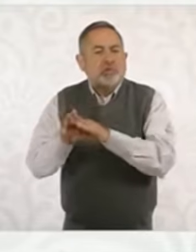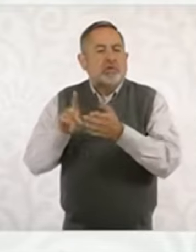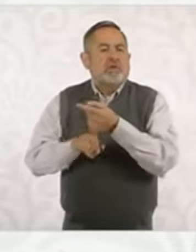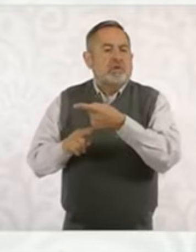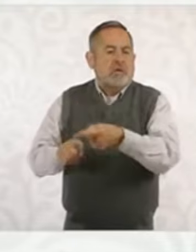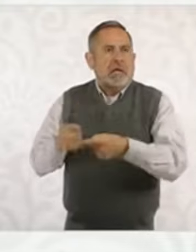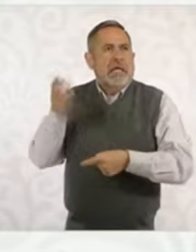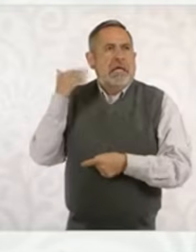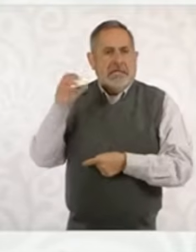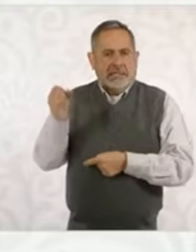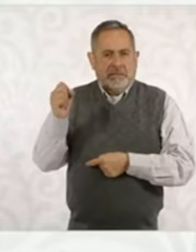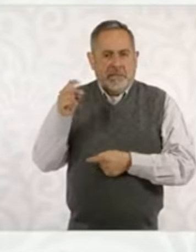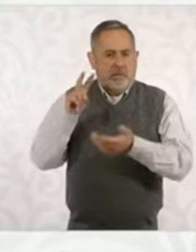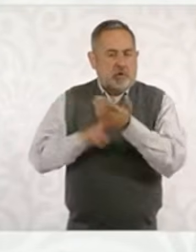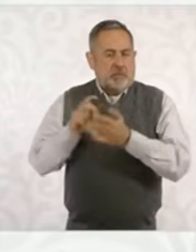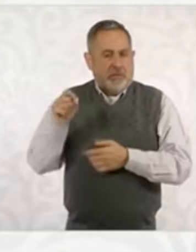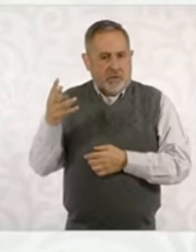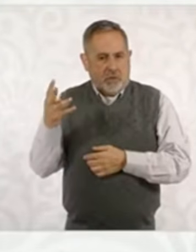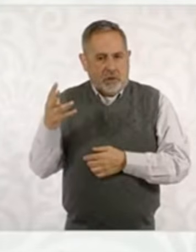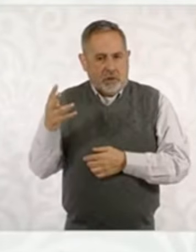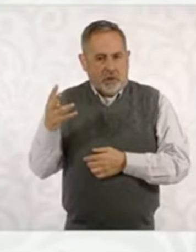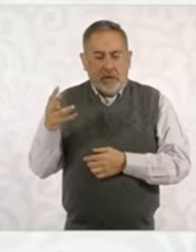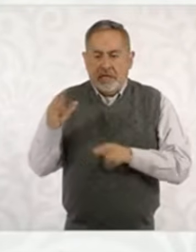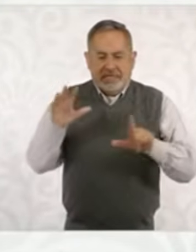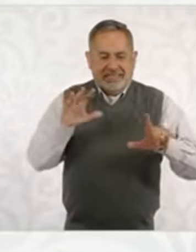en septiembre del 24